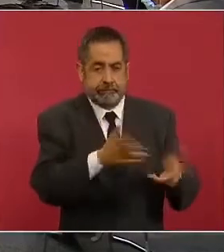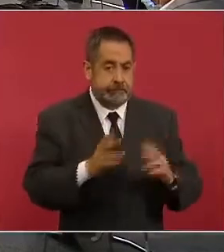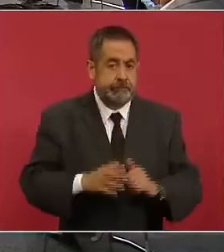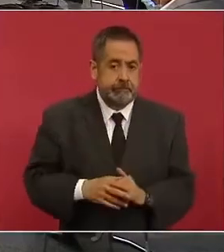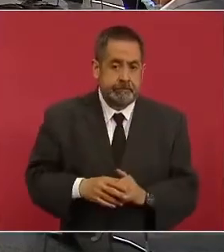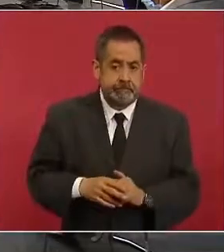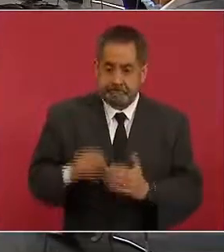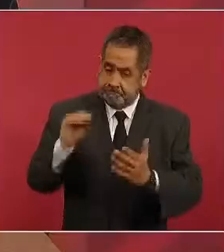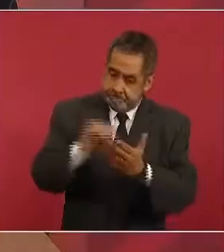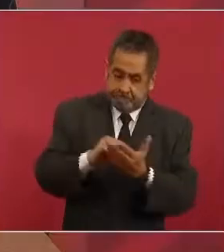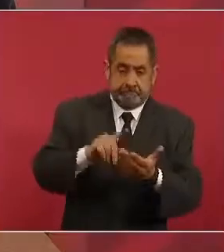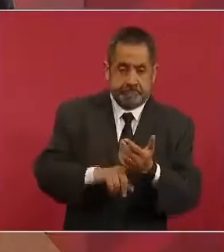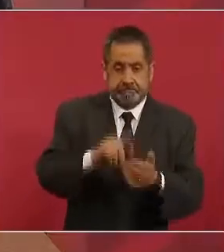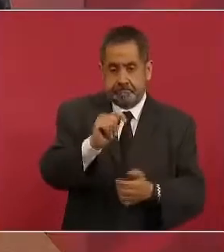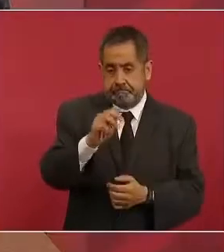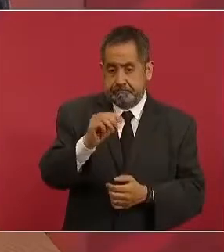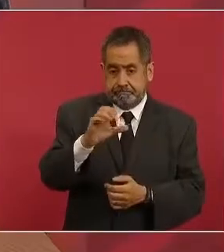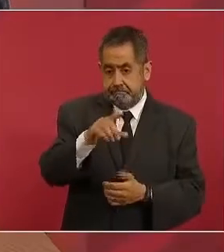eso también está en el tratado.